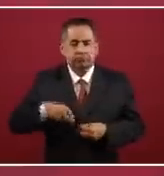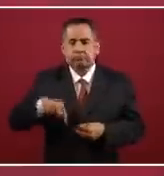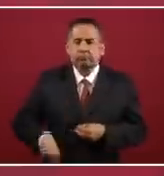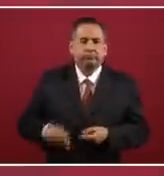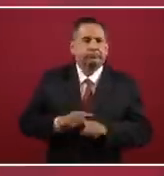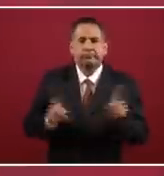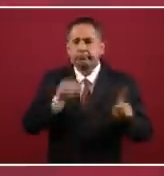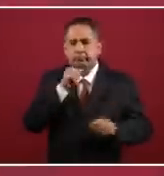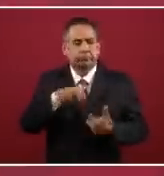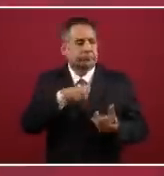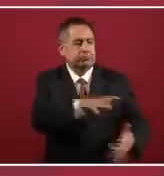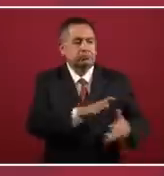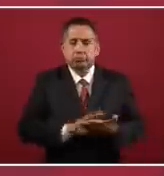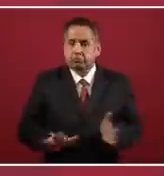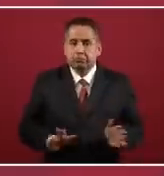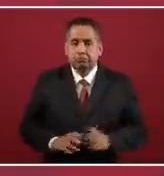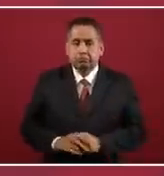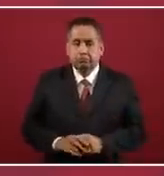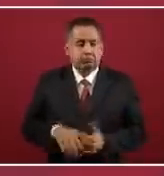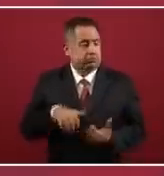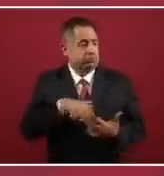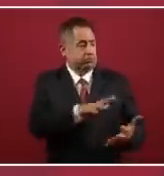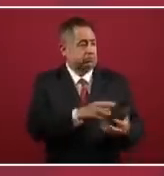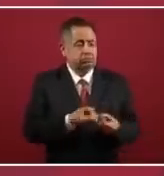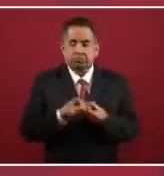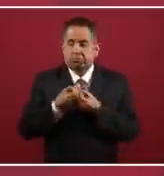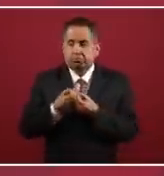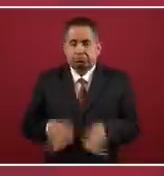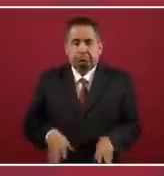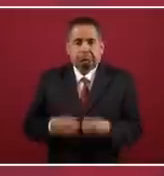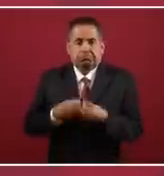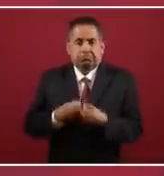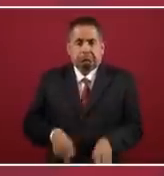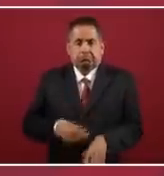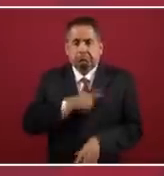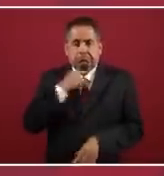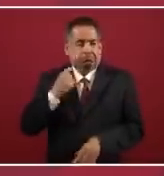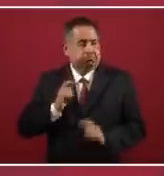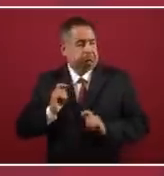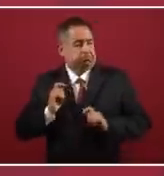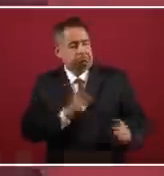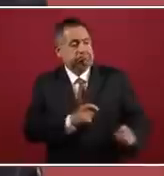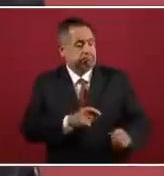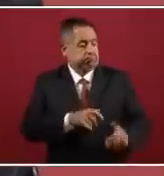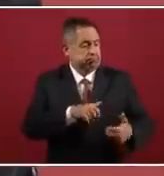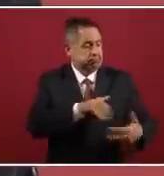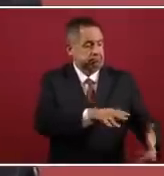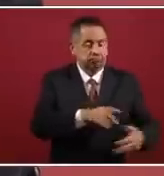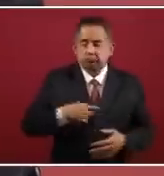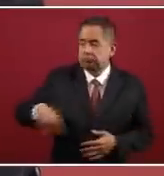de eso, aquí todo fue pérdida y todo fue cargarle